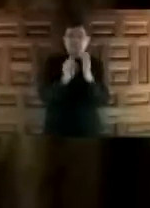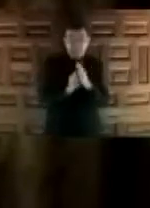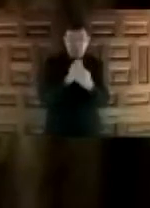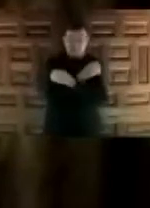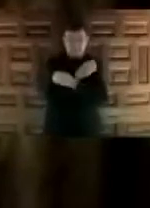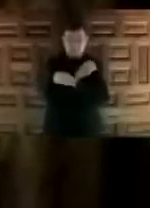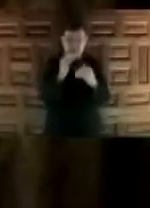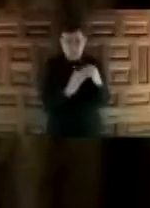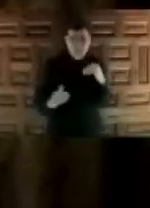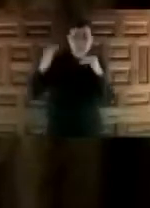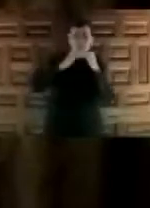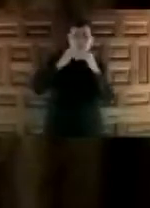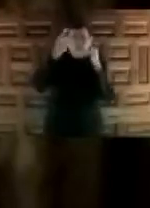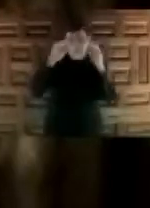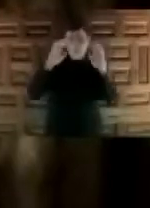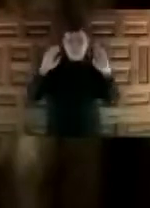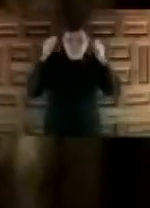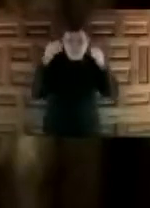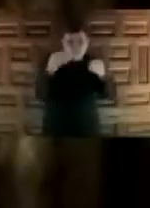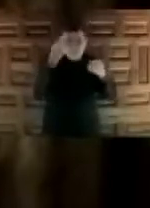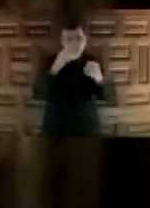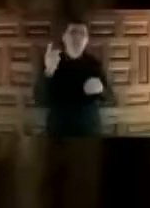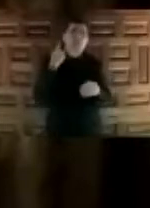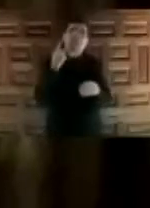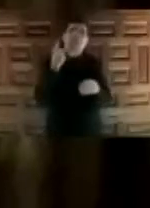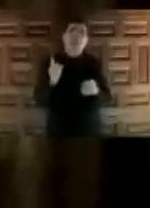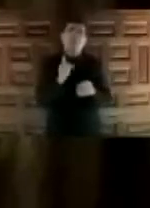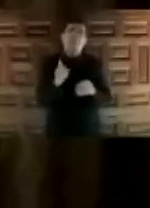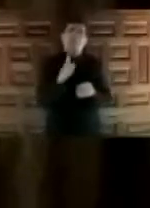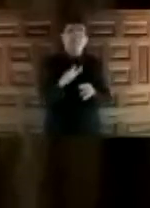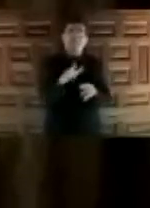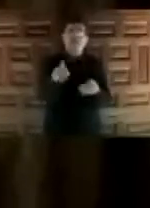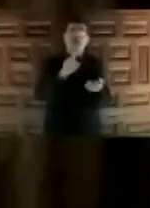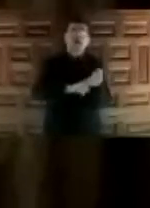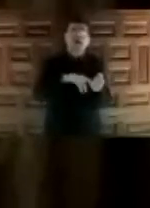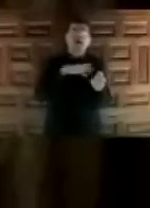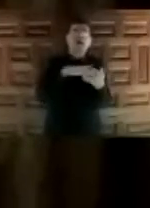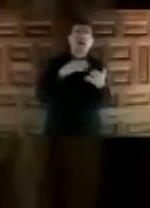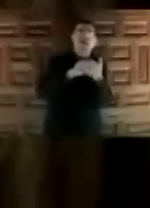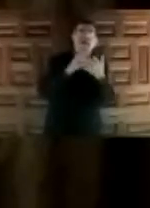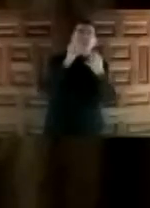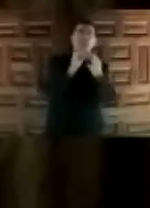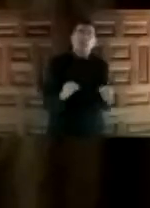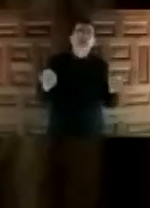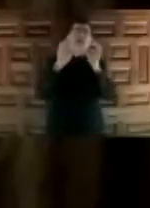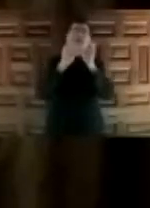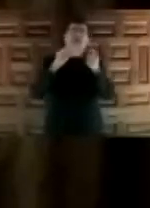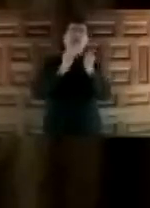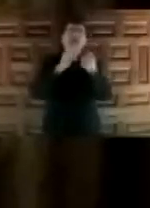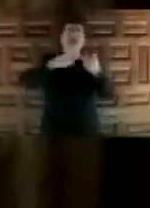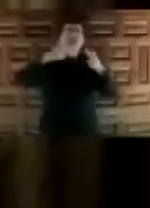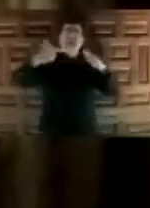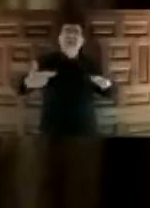educación superior para orientar el desarrollo de políticas públicas, lo cual cobra relevancia en la